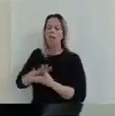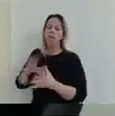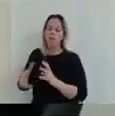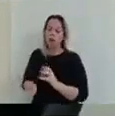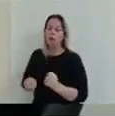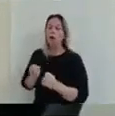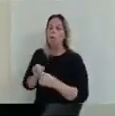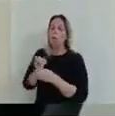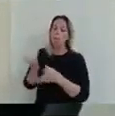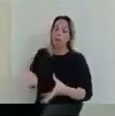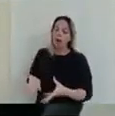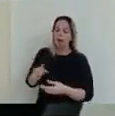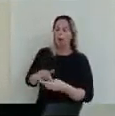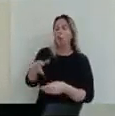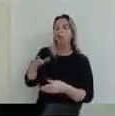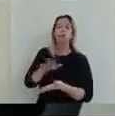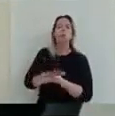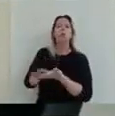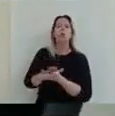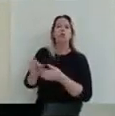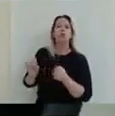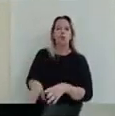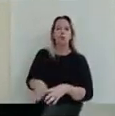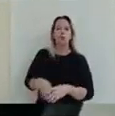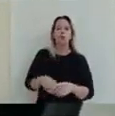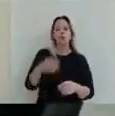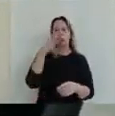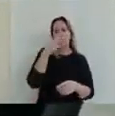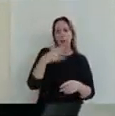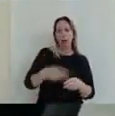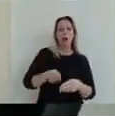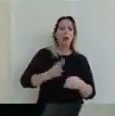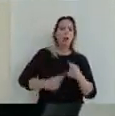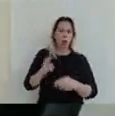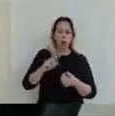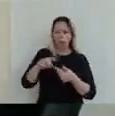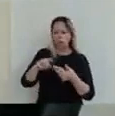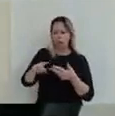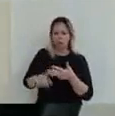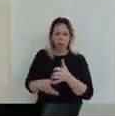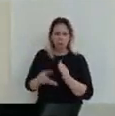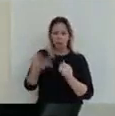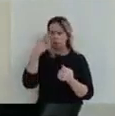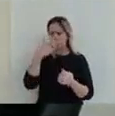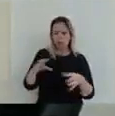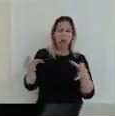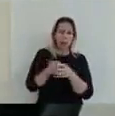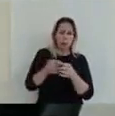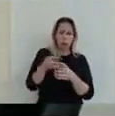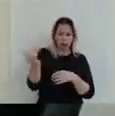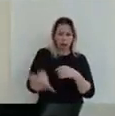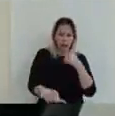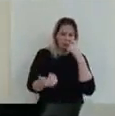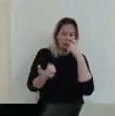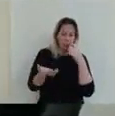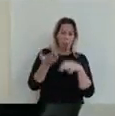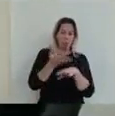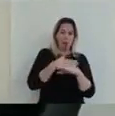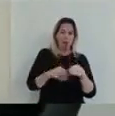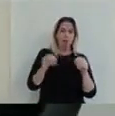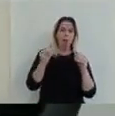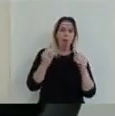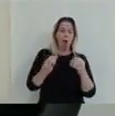los gimnasios, con los restaurantes, con todos los sectores más afectados por esta pandemia, simplemente para